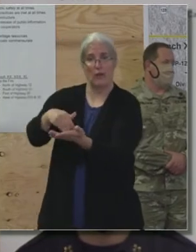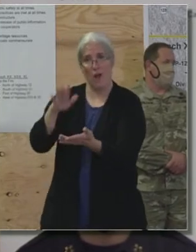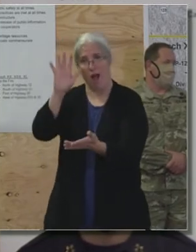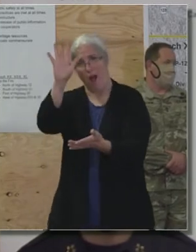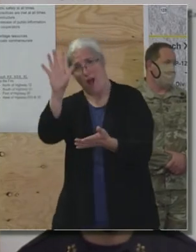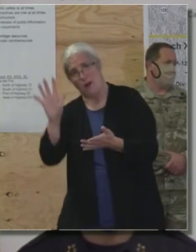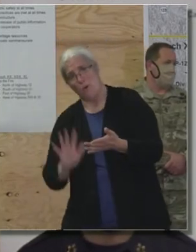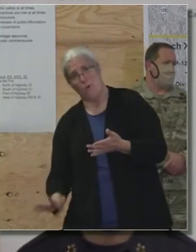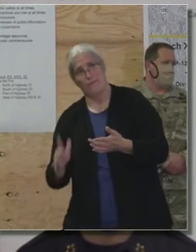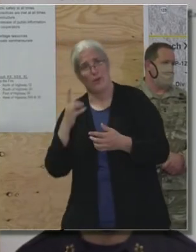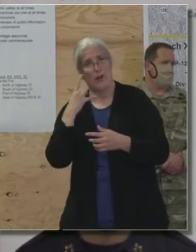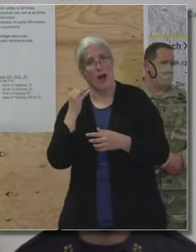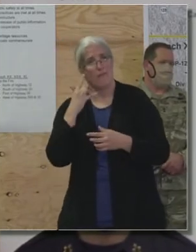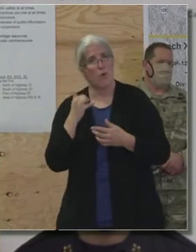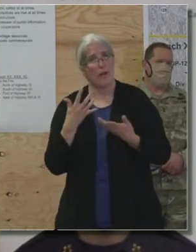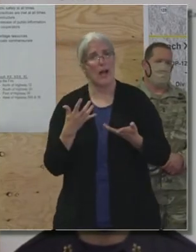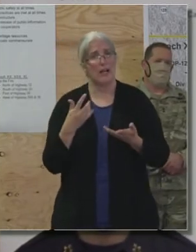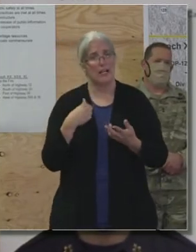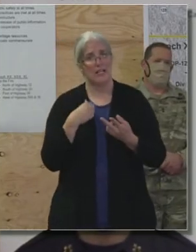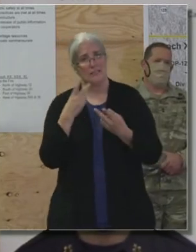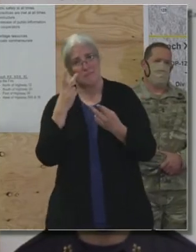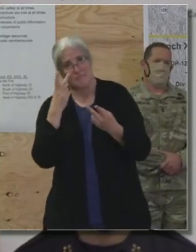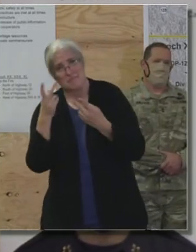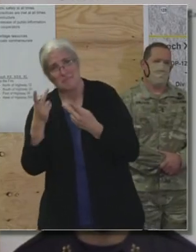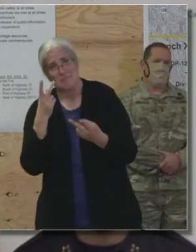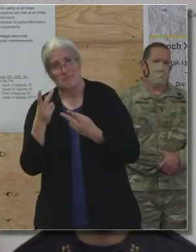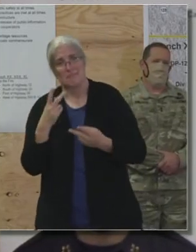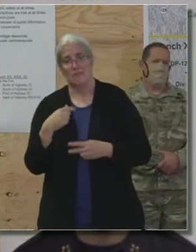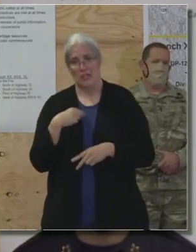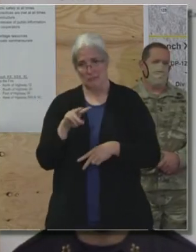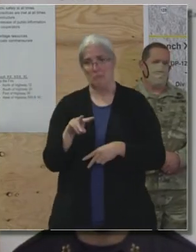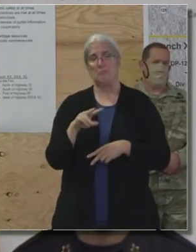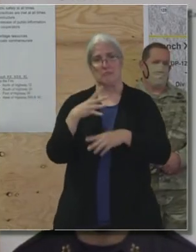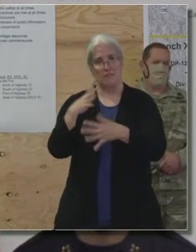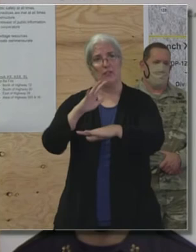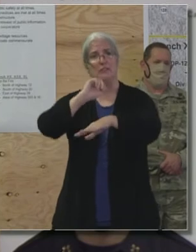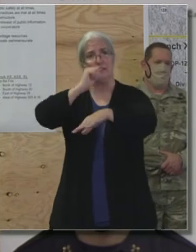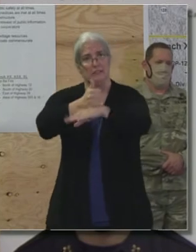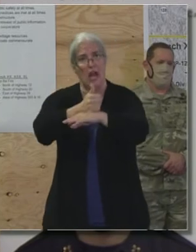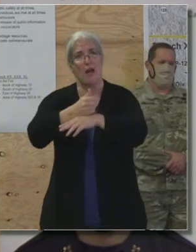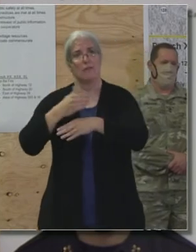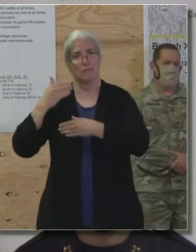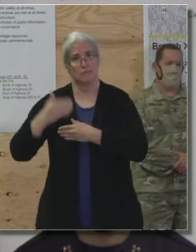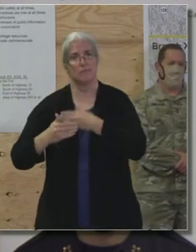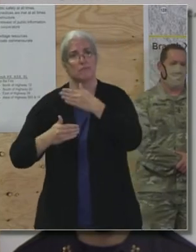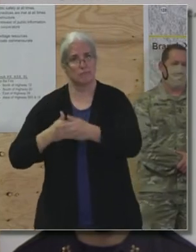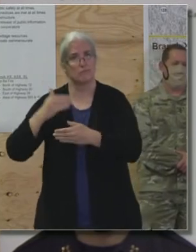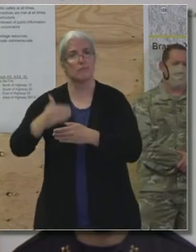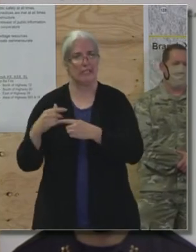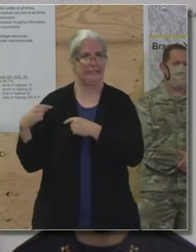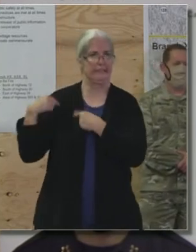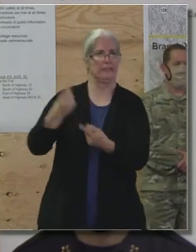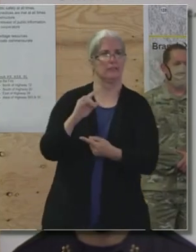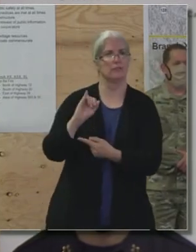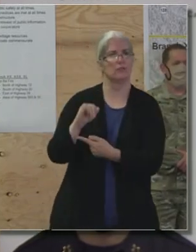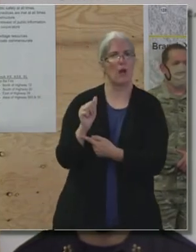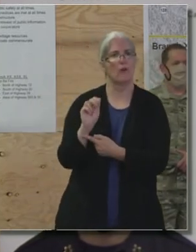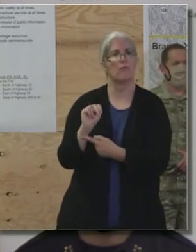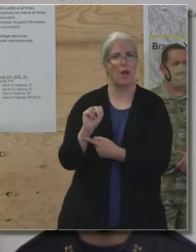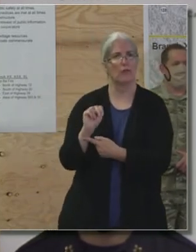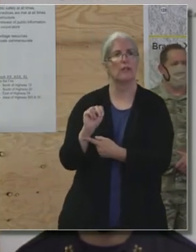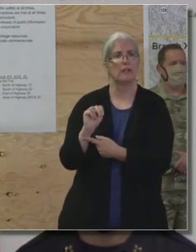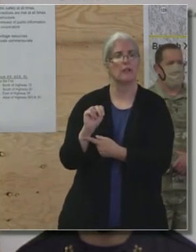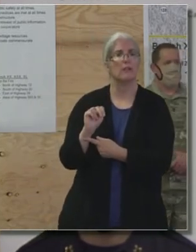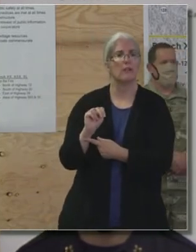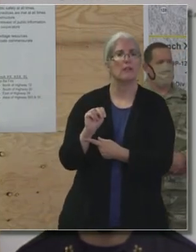ayer y los protocolos y procedimientos bien están establecidos desde principios de la pandemia a principios de finales de enero muchos de